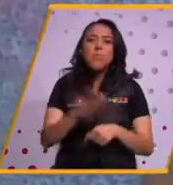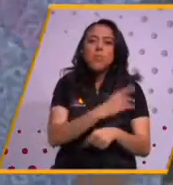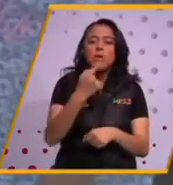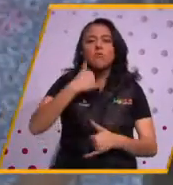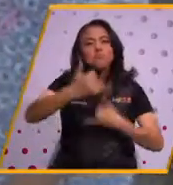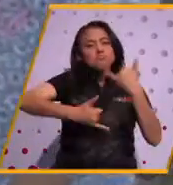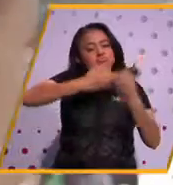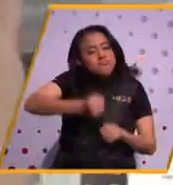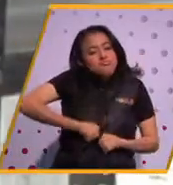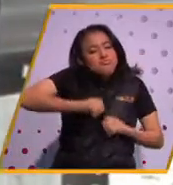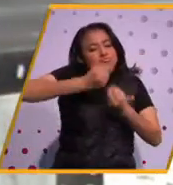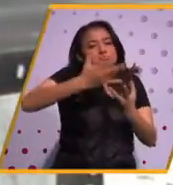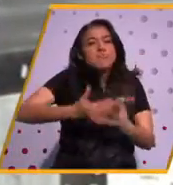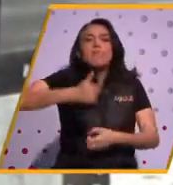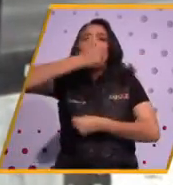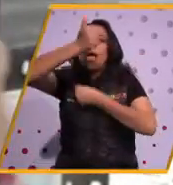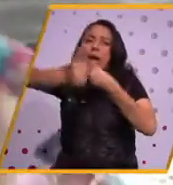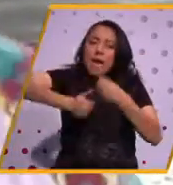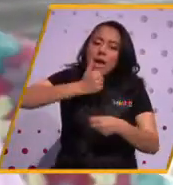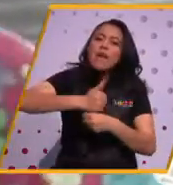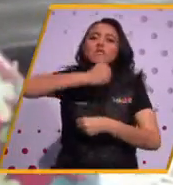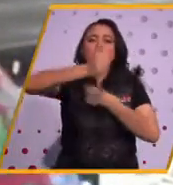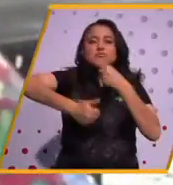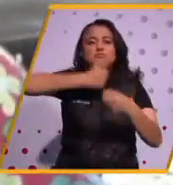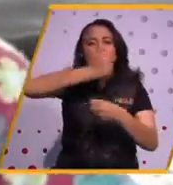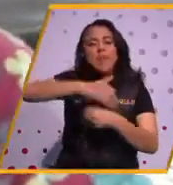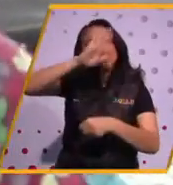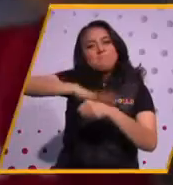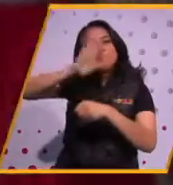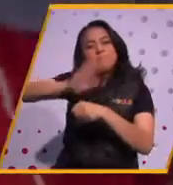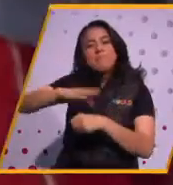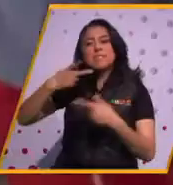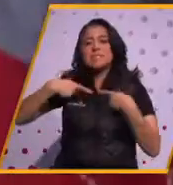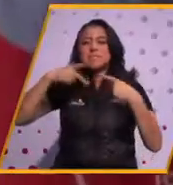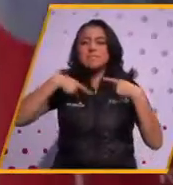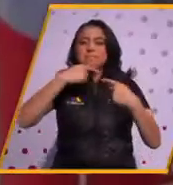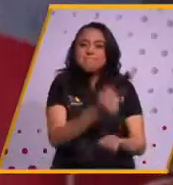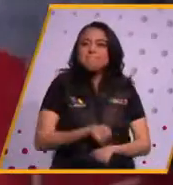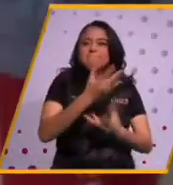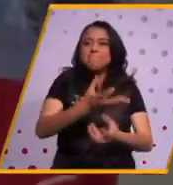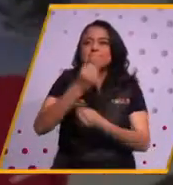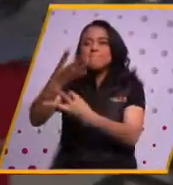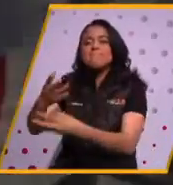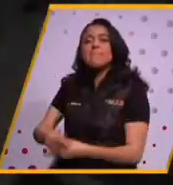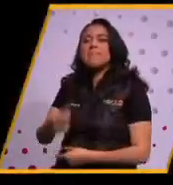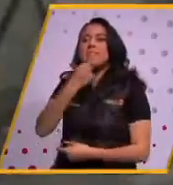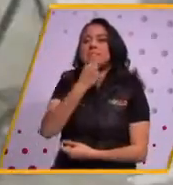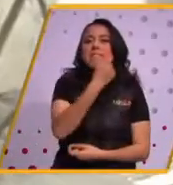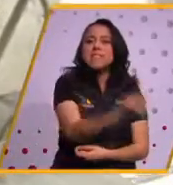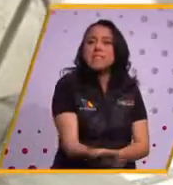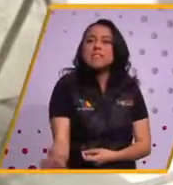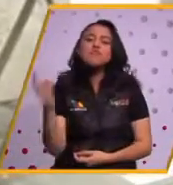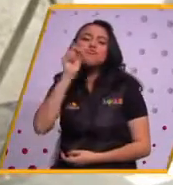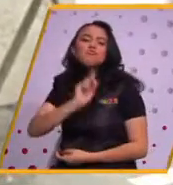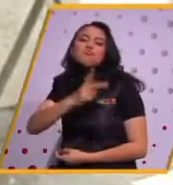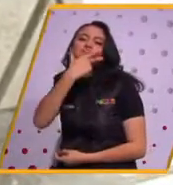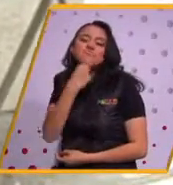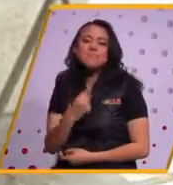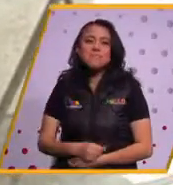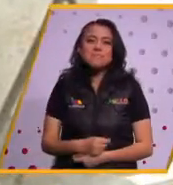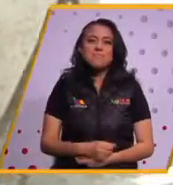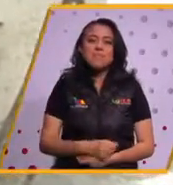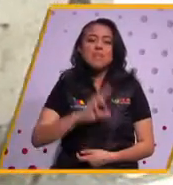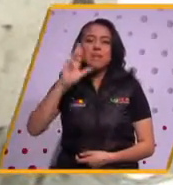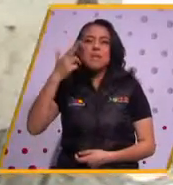juguetón, que año con año ha regalado grandes satisfacciones a millones de niños con un juguete. En las invasiones de